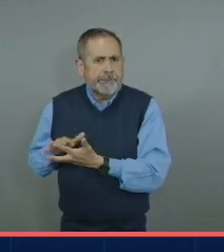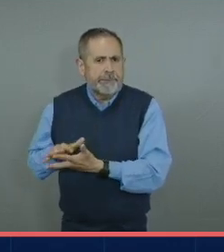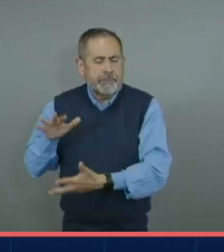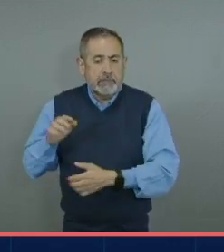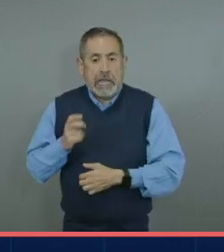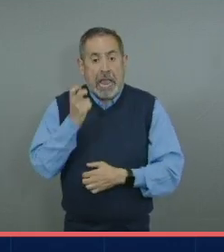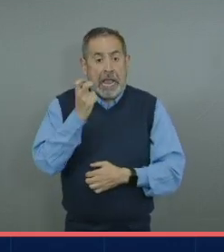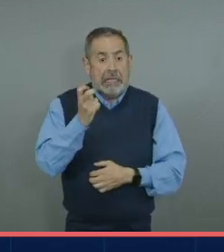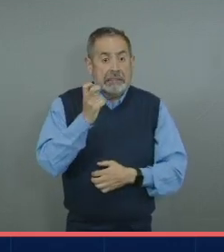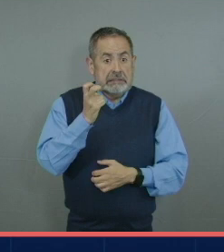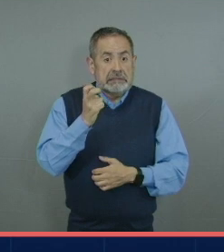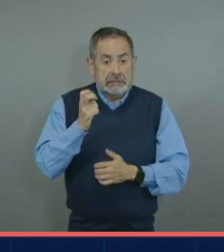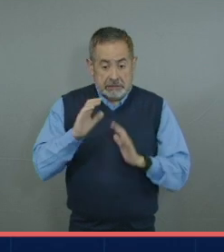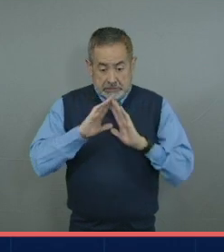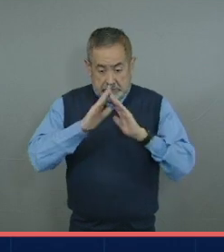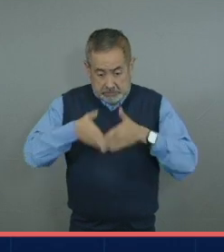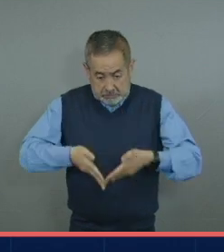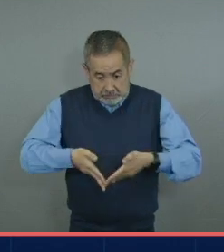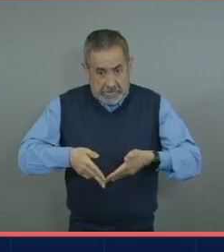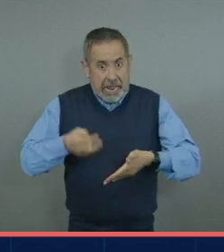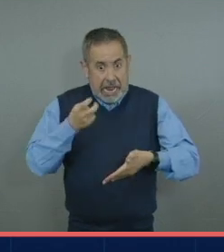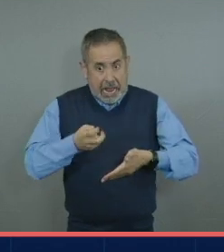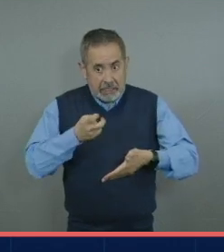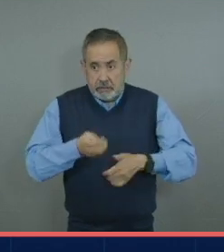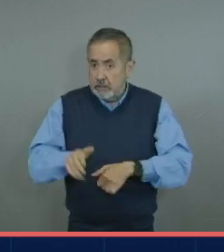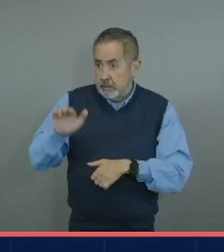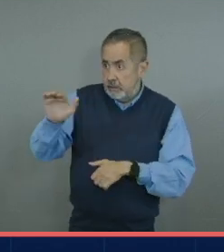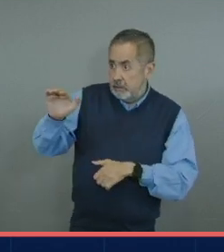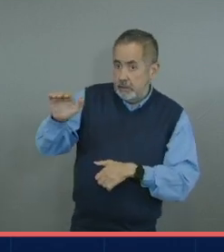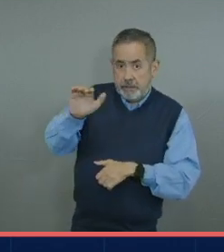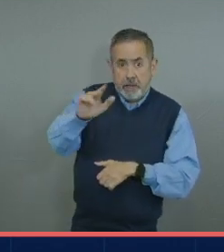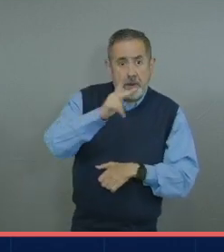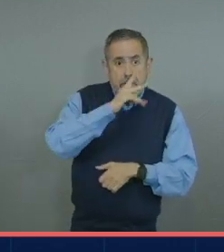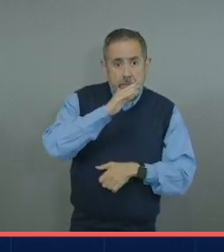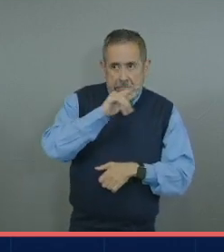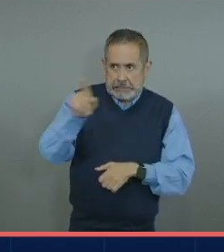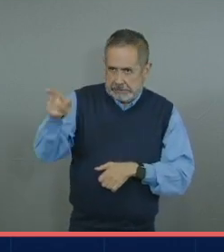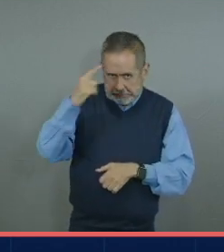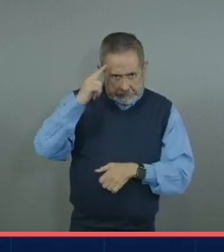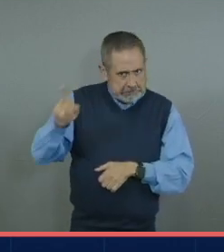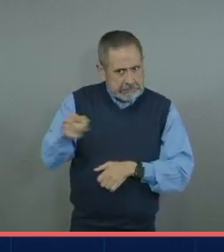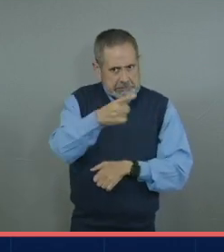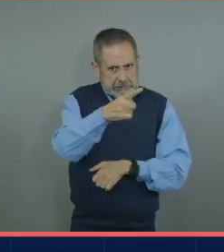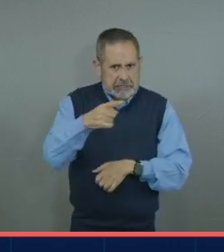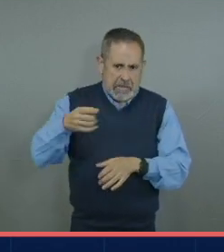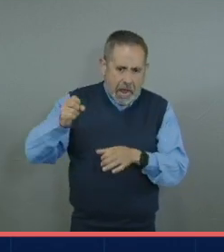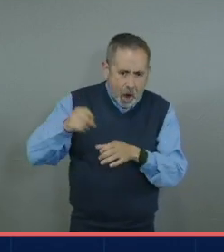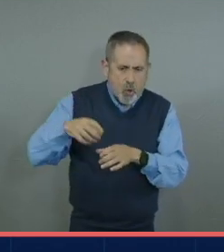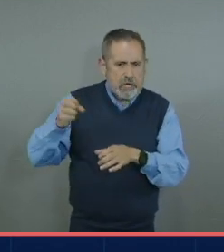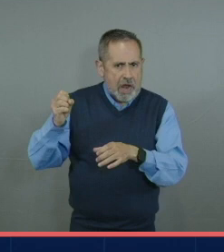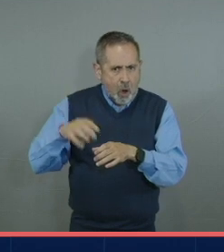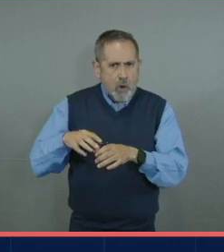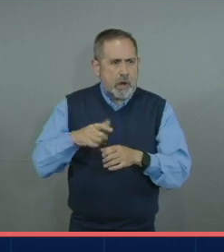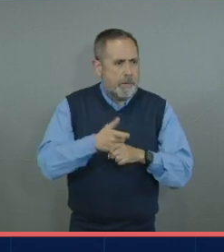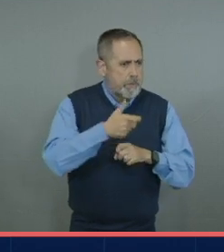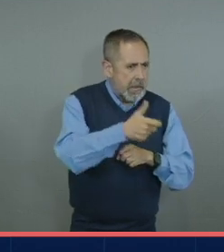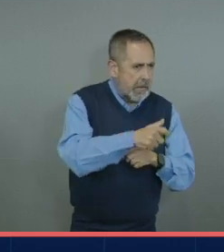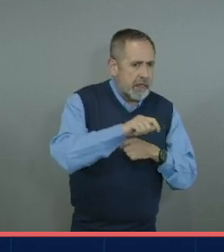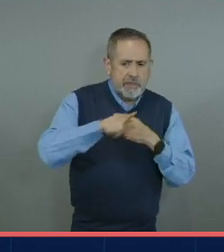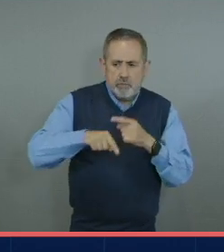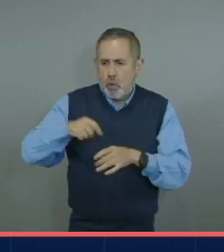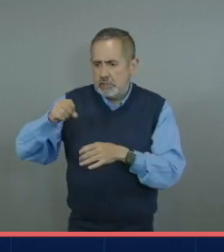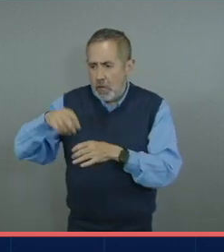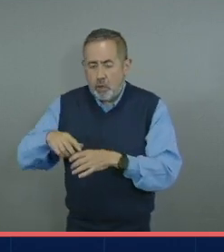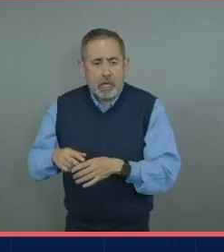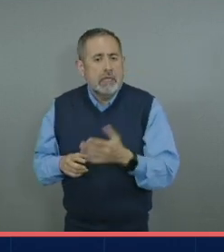pirámide, si ustedes la siguen e invitan a papá y a mamá a tomarla en cuenta y a seguirla, créanme que les va a empezar